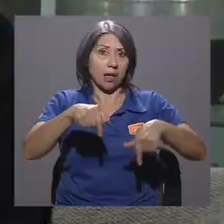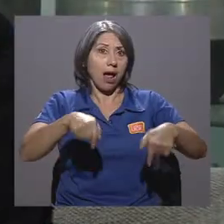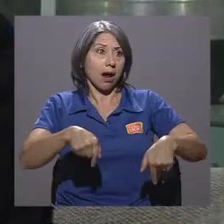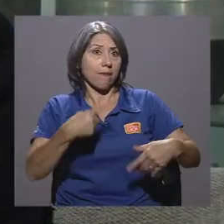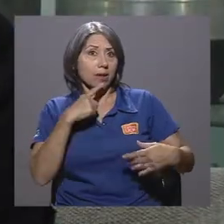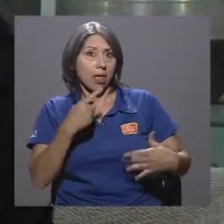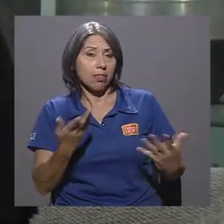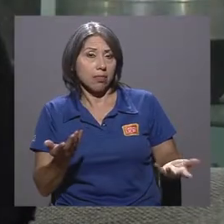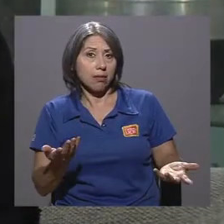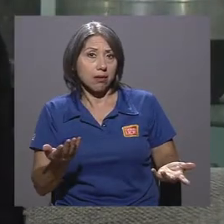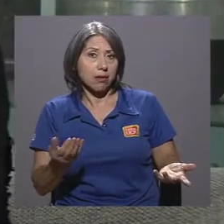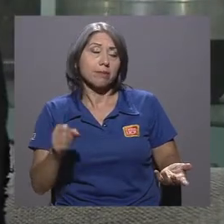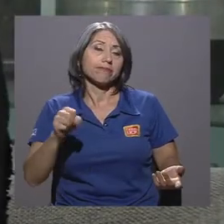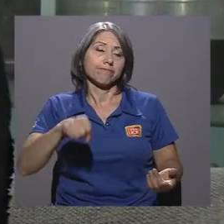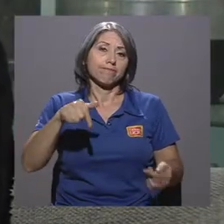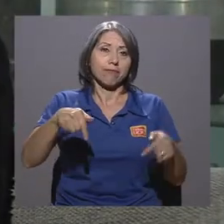Por supuesto.